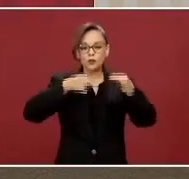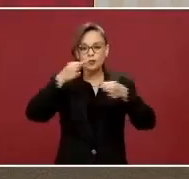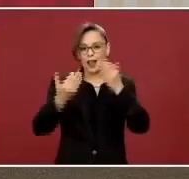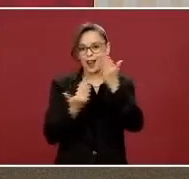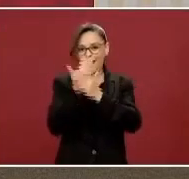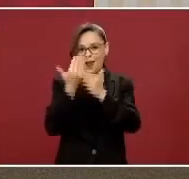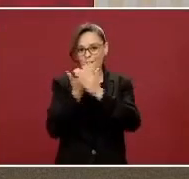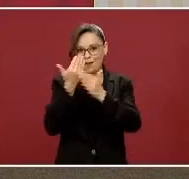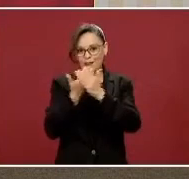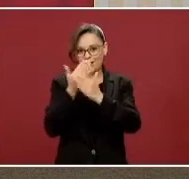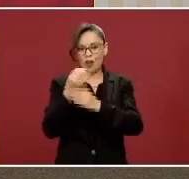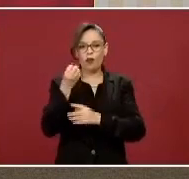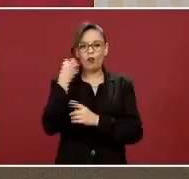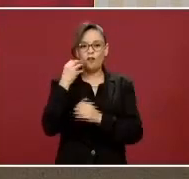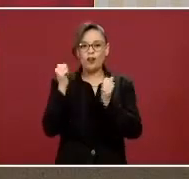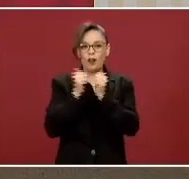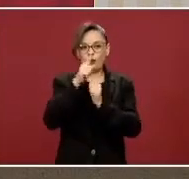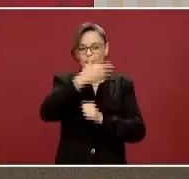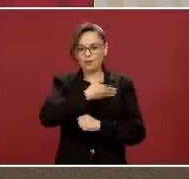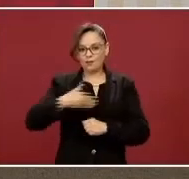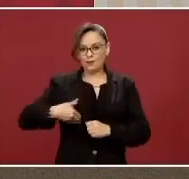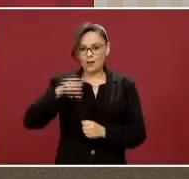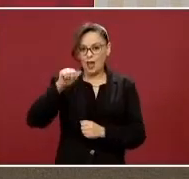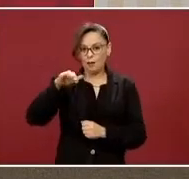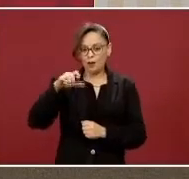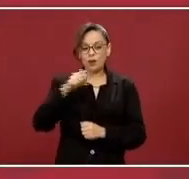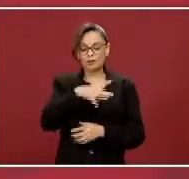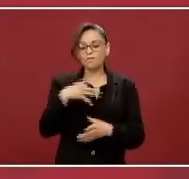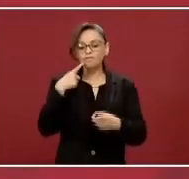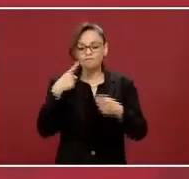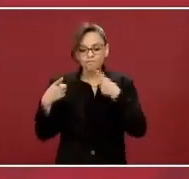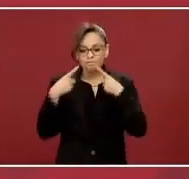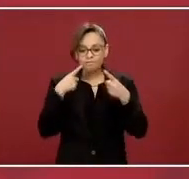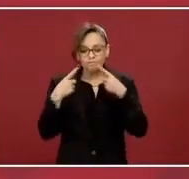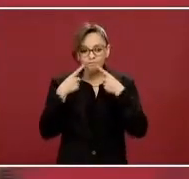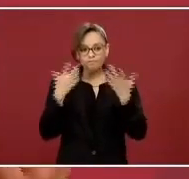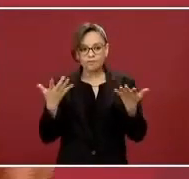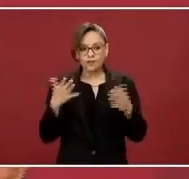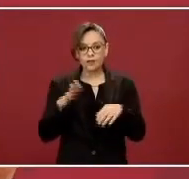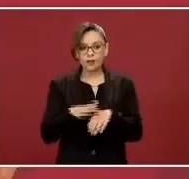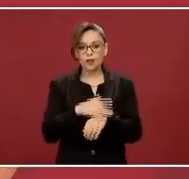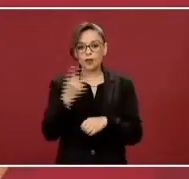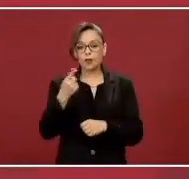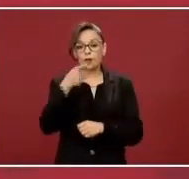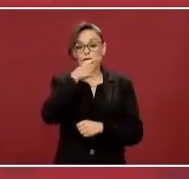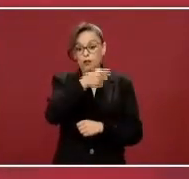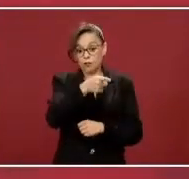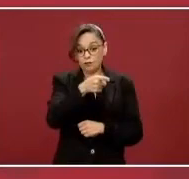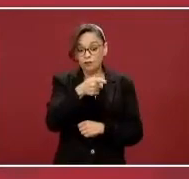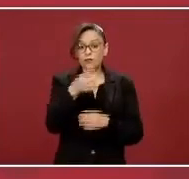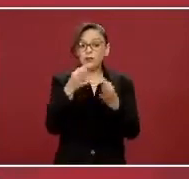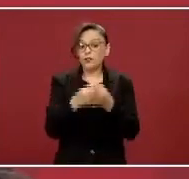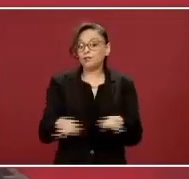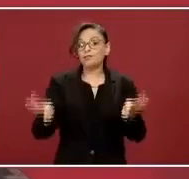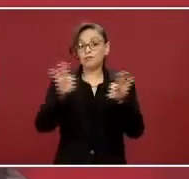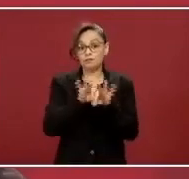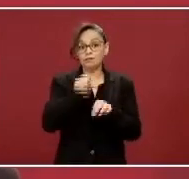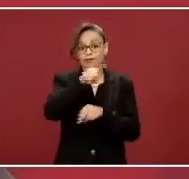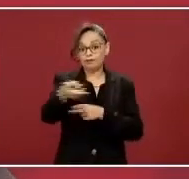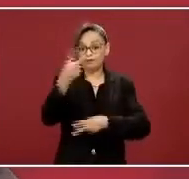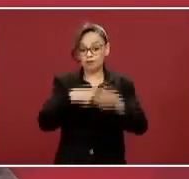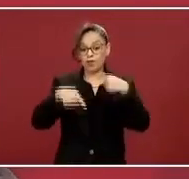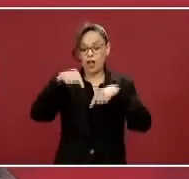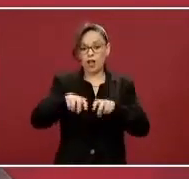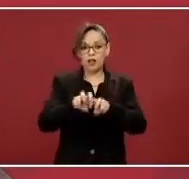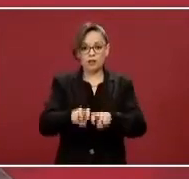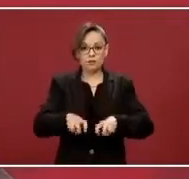evaluación porque consideramos a la actividad de ustedes una actividad esencial, ¿no es cierto? Sin embargo,